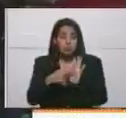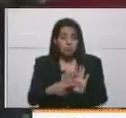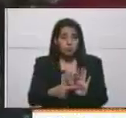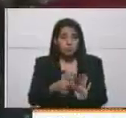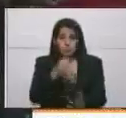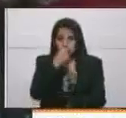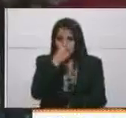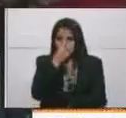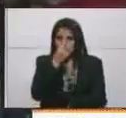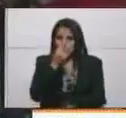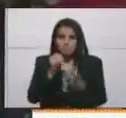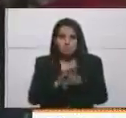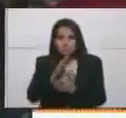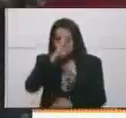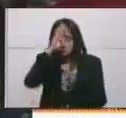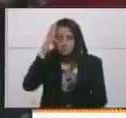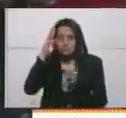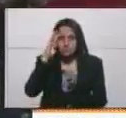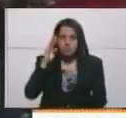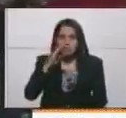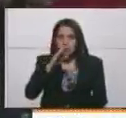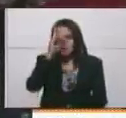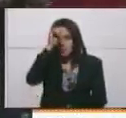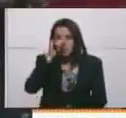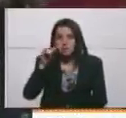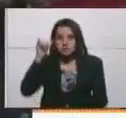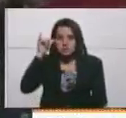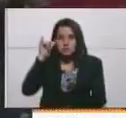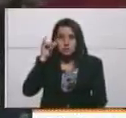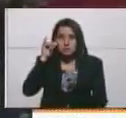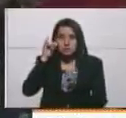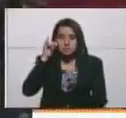compañero Diosdado, compañera Yelitza.